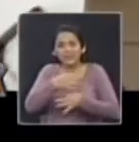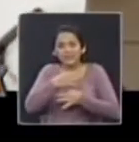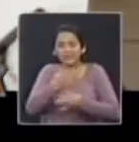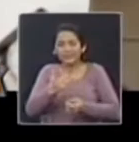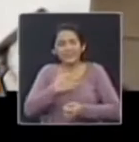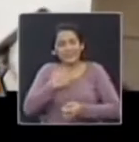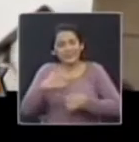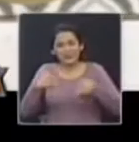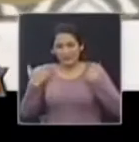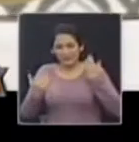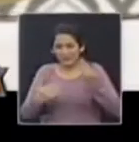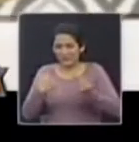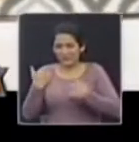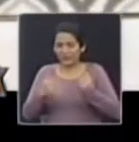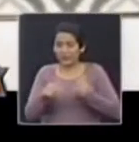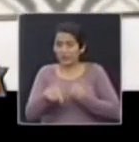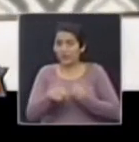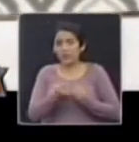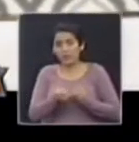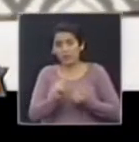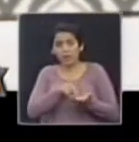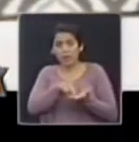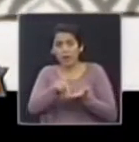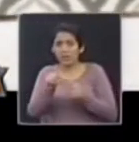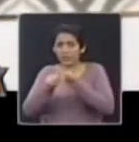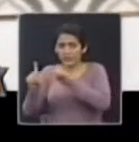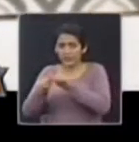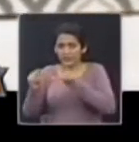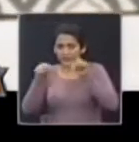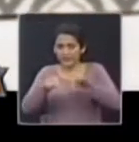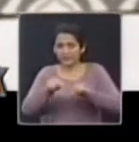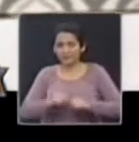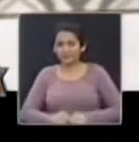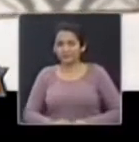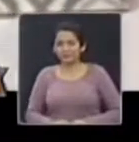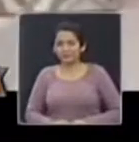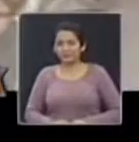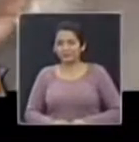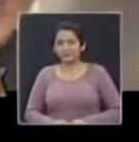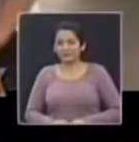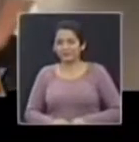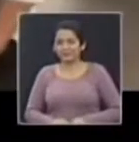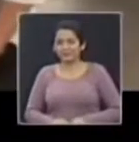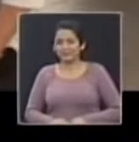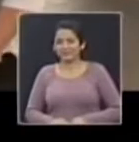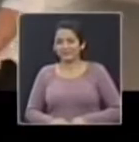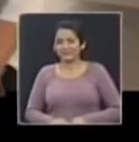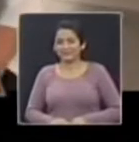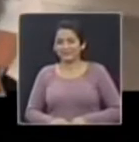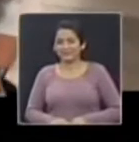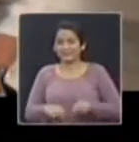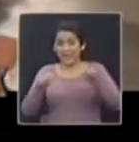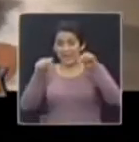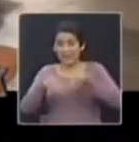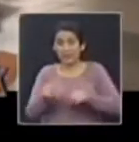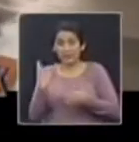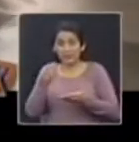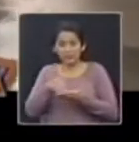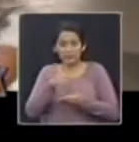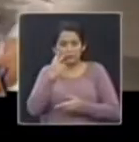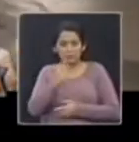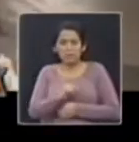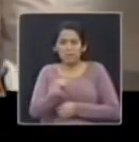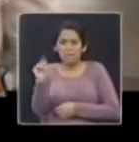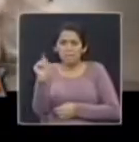de felicidad a costos muy variados. Estos detalles, lo más lindo es que uno puede encontrar de todos los precios,